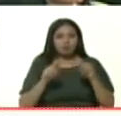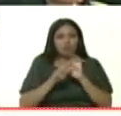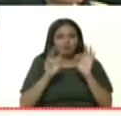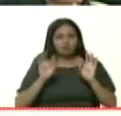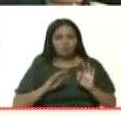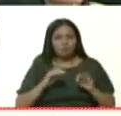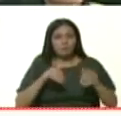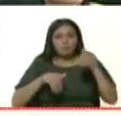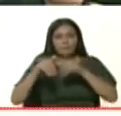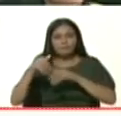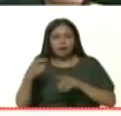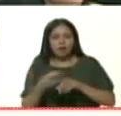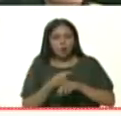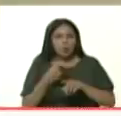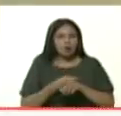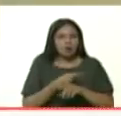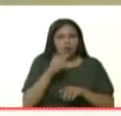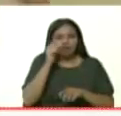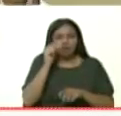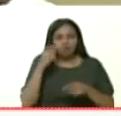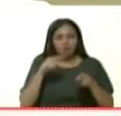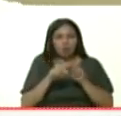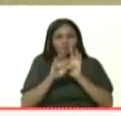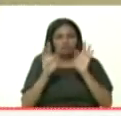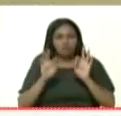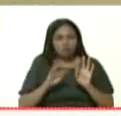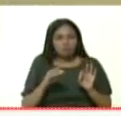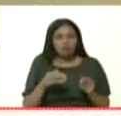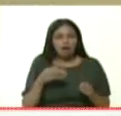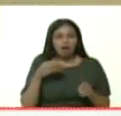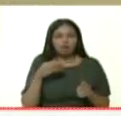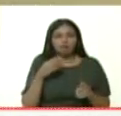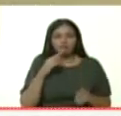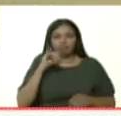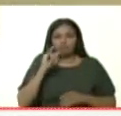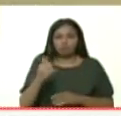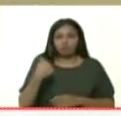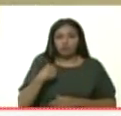las elecciones a gobernadores, en esta dictadura que yo dirijo,